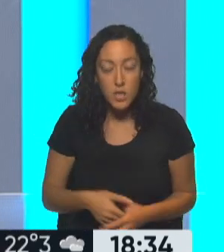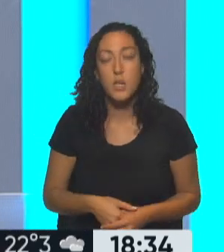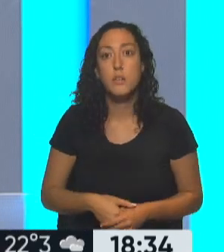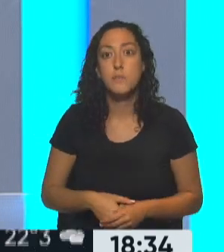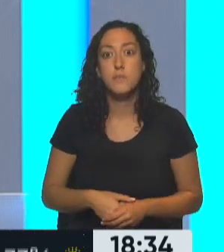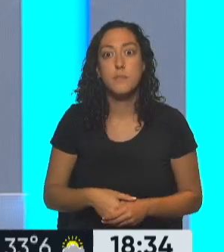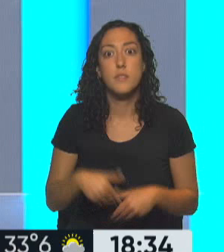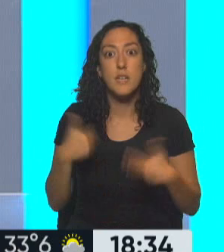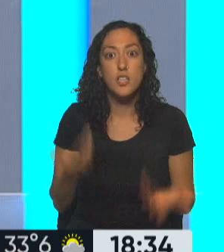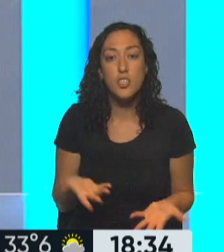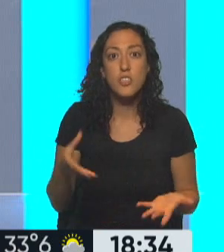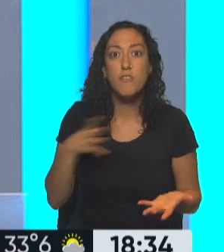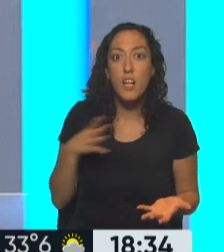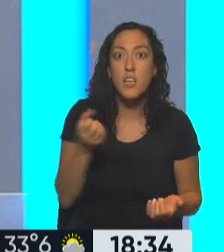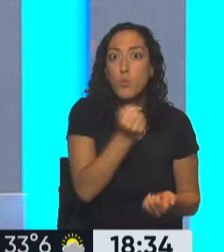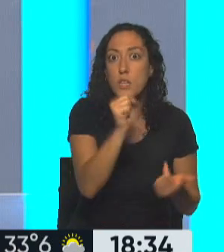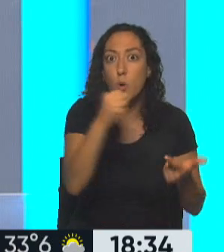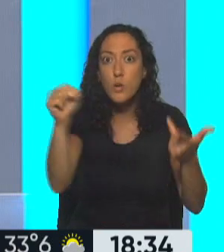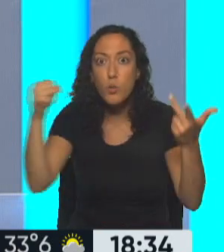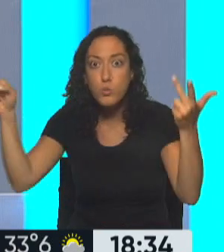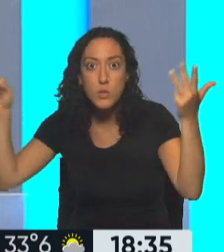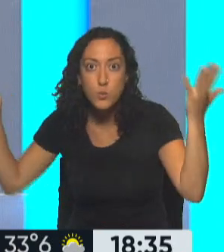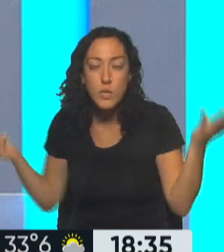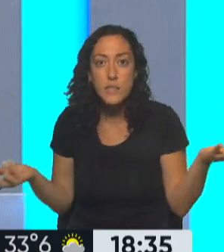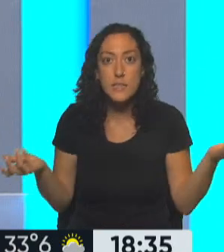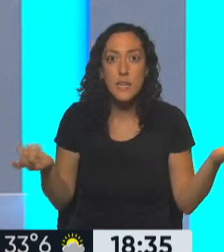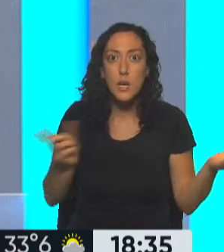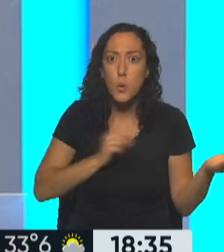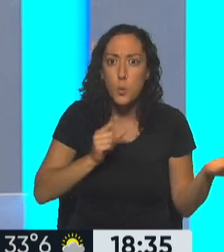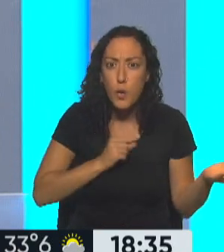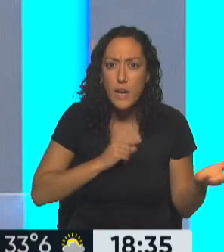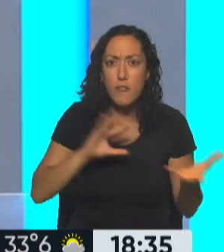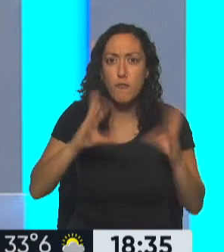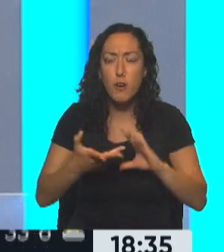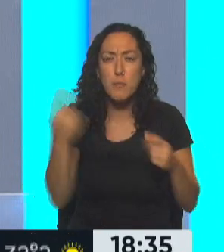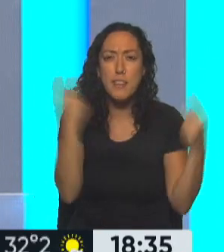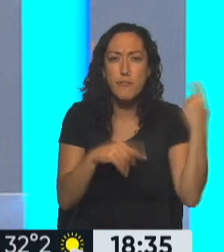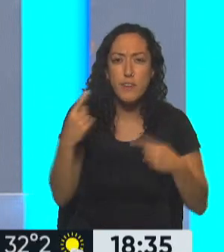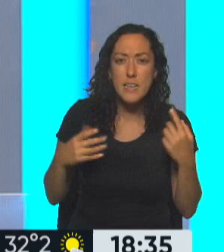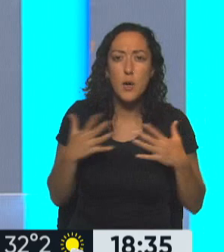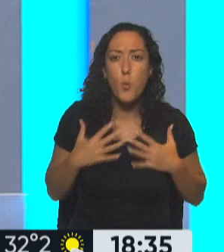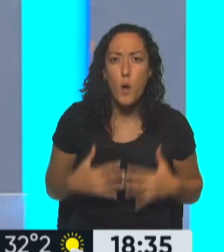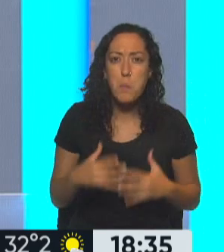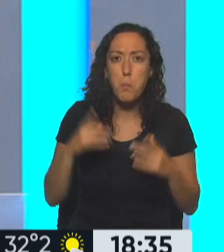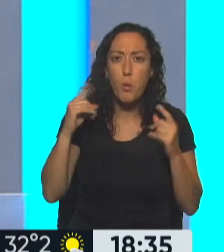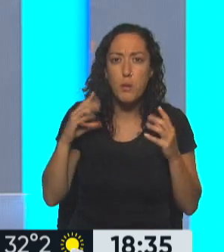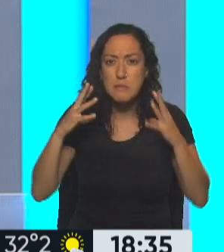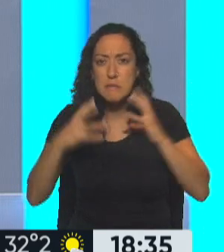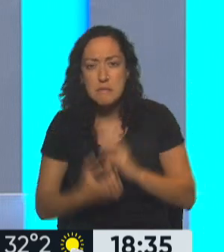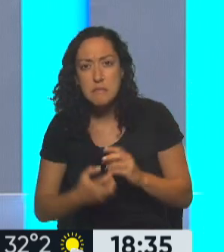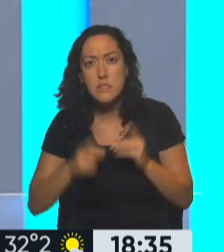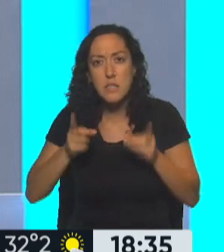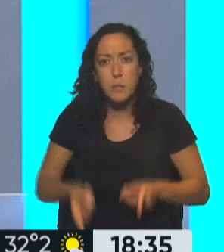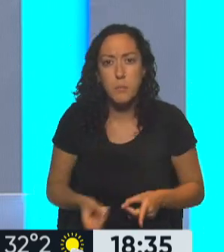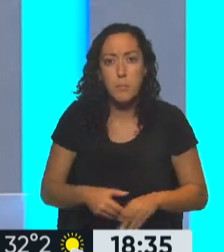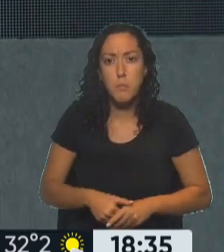Entonces, cada vez te faltan más. Y eso repercute de un montón de maneras y el cuerpo lo absorbe Y